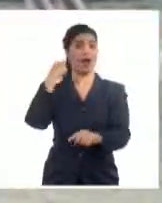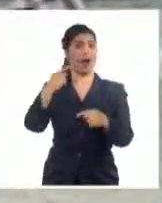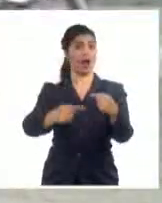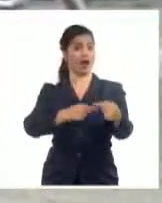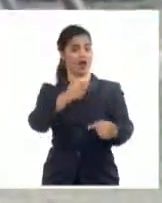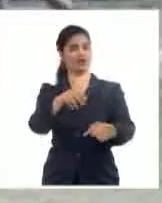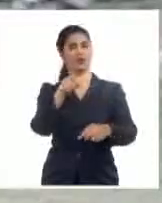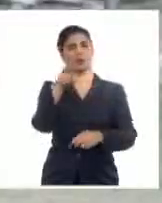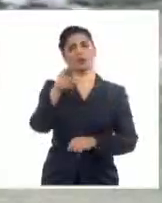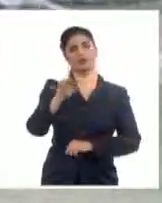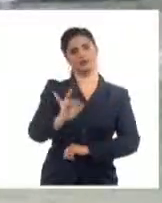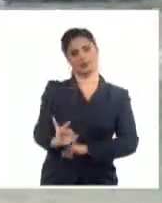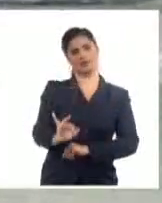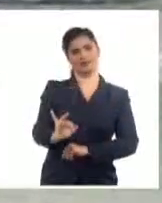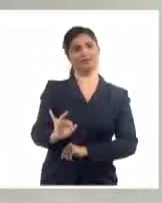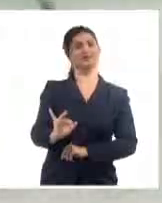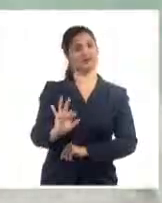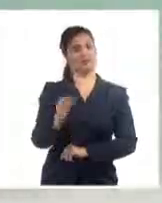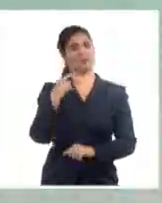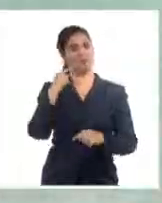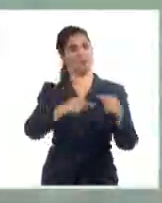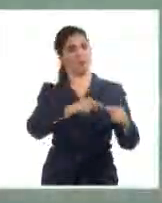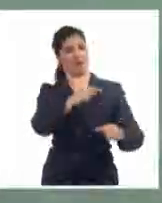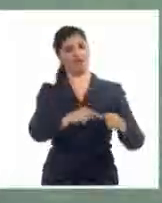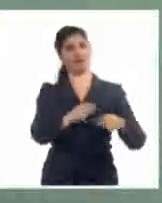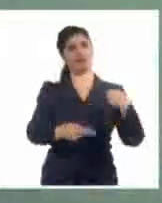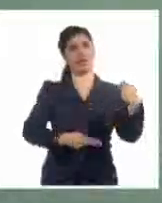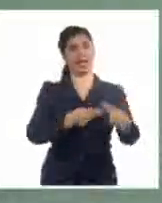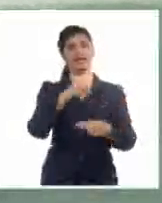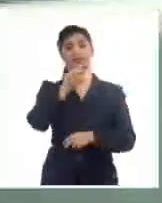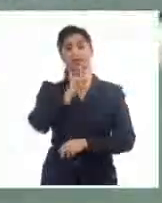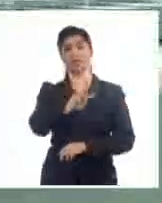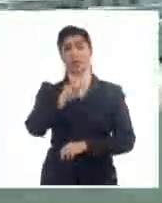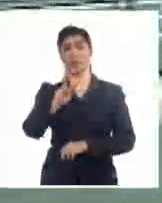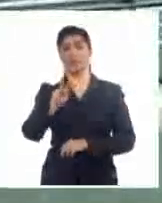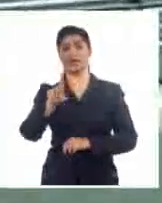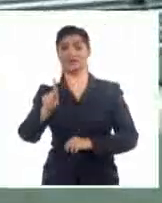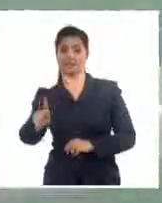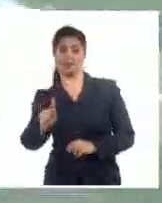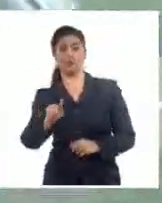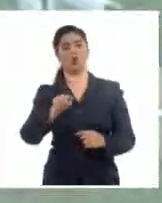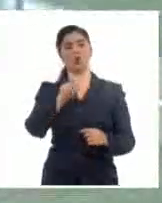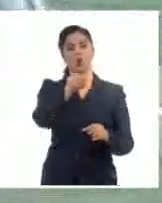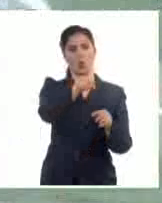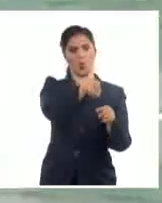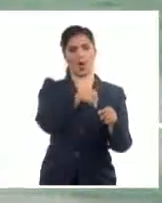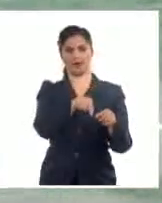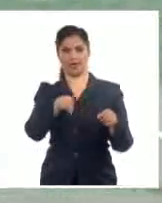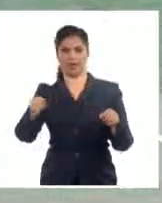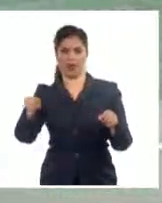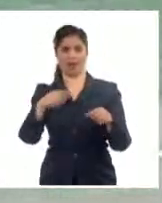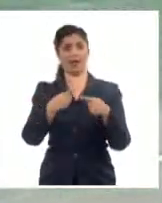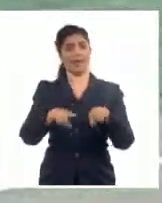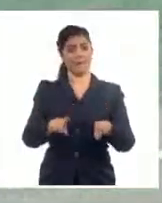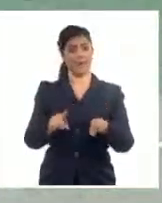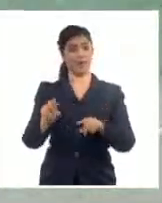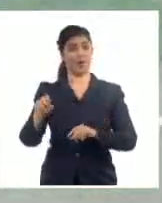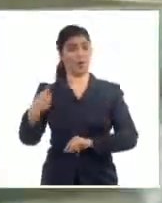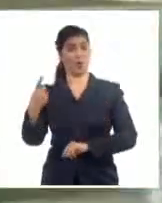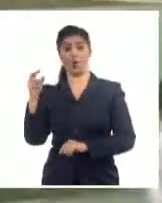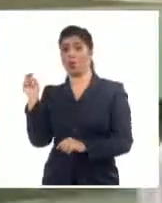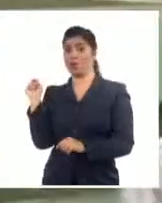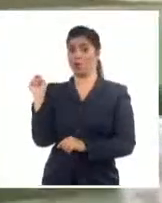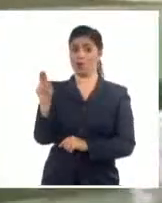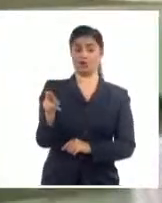17 temporadas, en la que conectó 221 cuadrangulares. Pero hay un jonrón que nadie olvida, ese